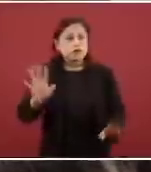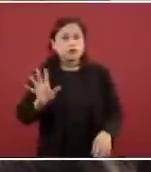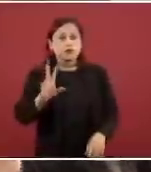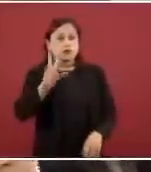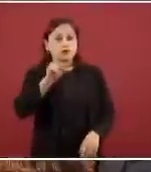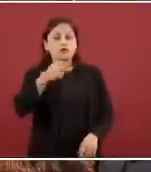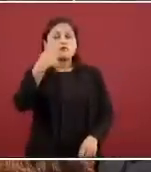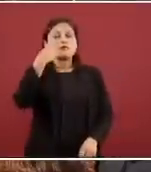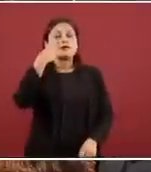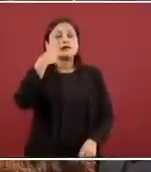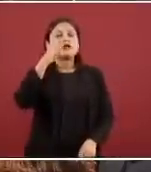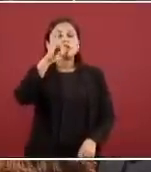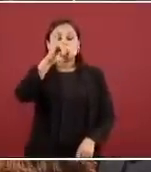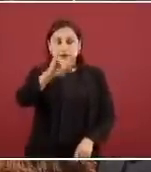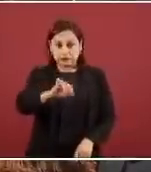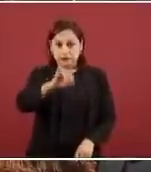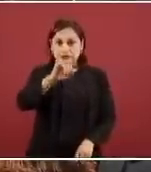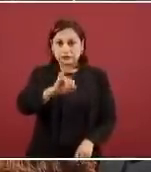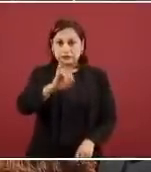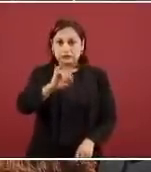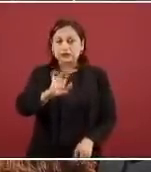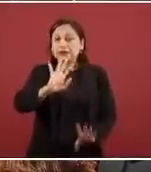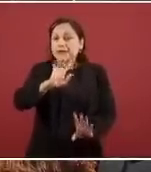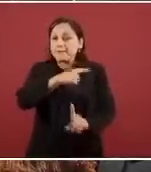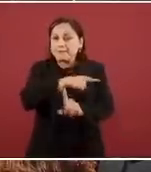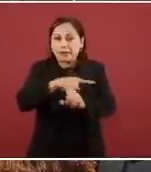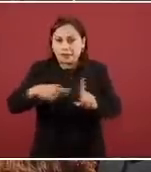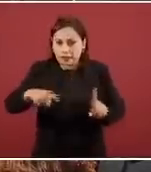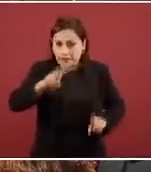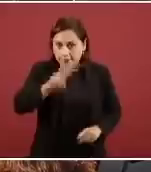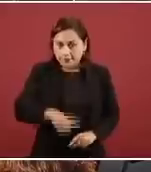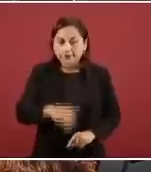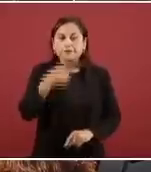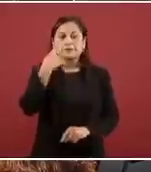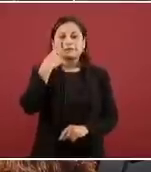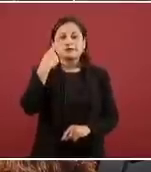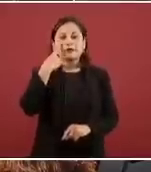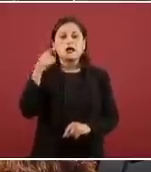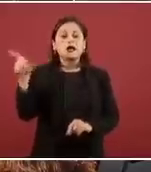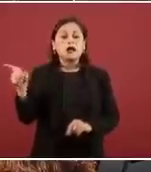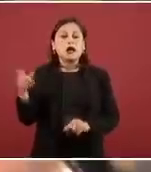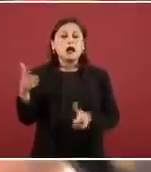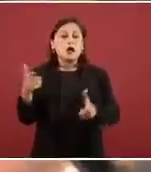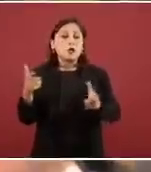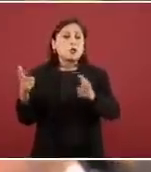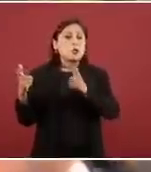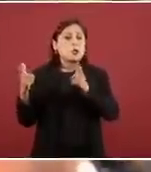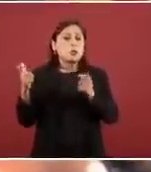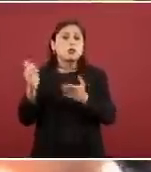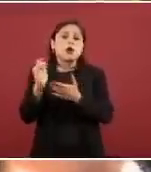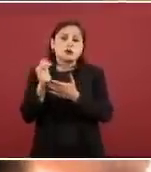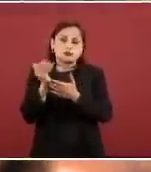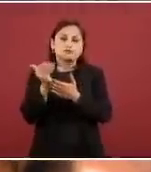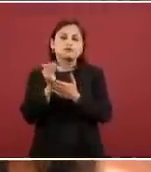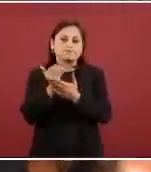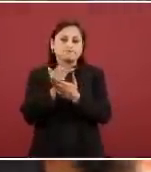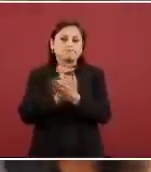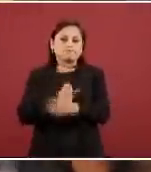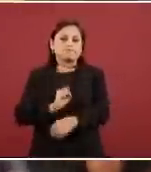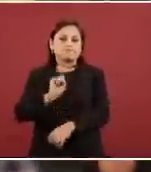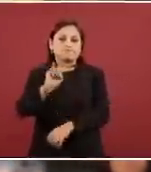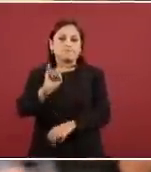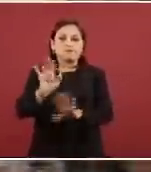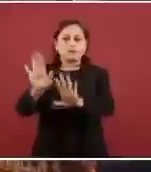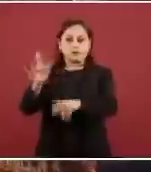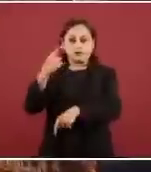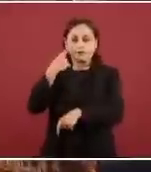Es cierto, sí es cierto una parte. La parte es que disminuyeron considerablemente los disparos. Déjame terminar nada más.